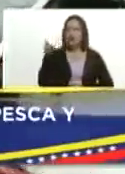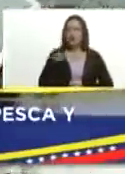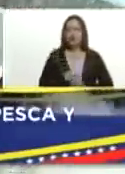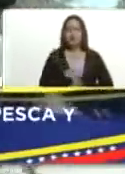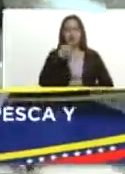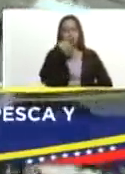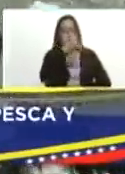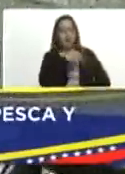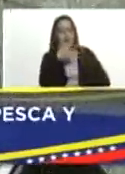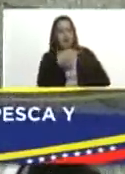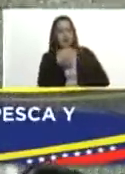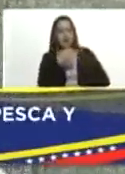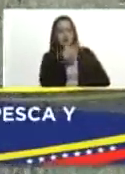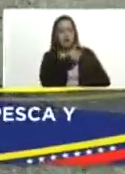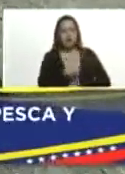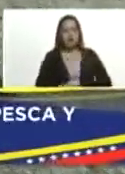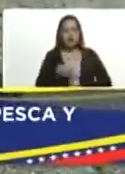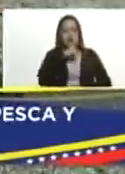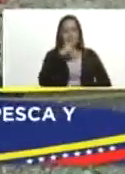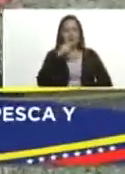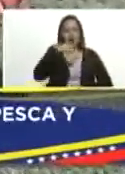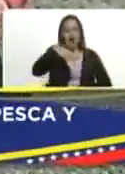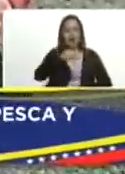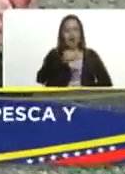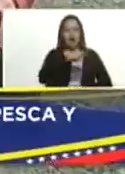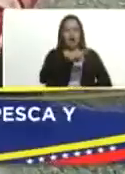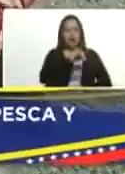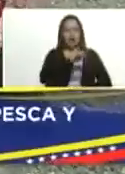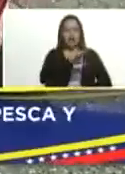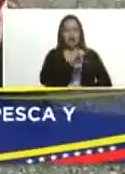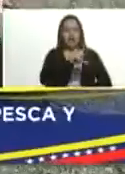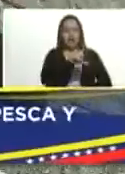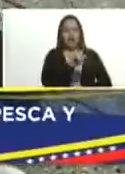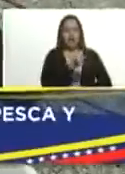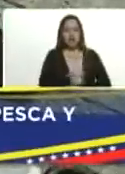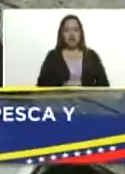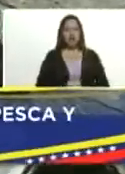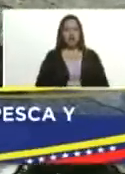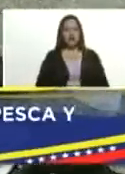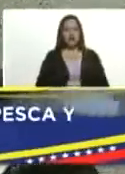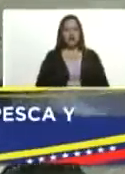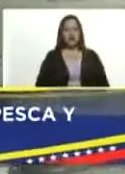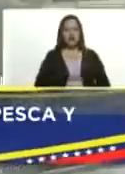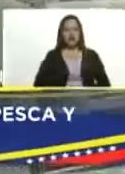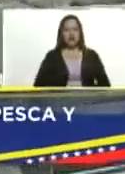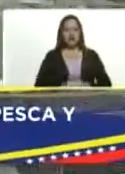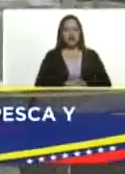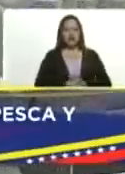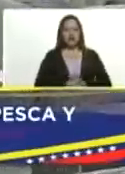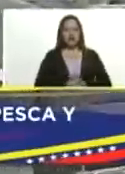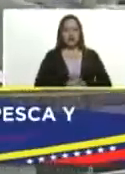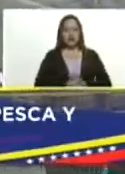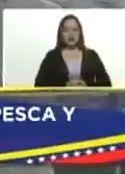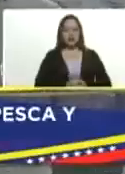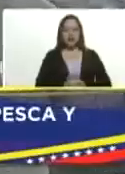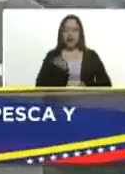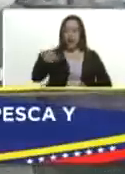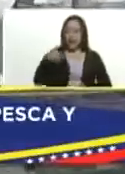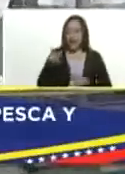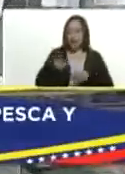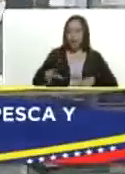presidente. Maricely Ortiz. Maricely. Sí. Correcto. ¿Qué tenemos por aquí, Maricely? Es el área de productos